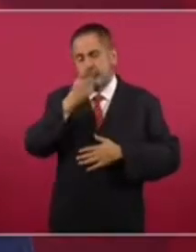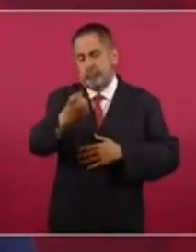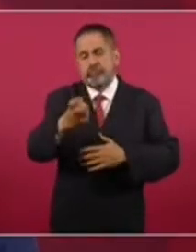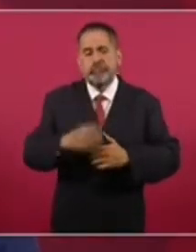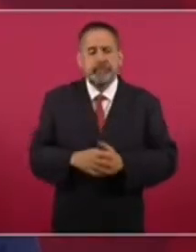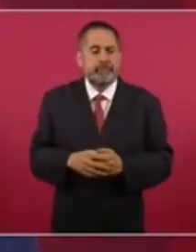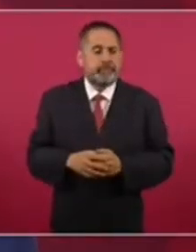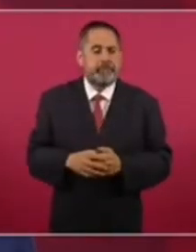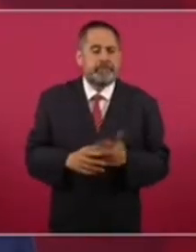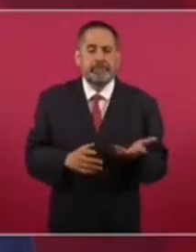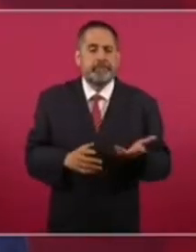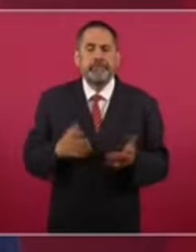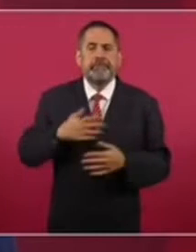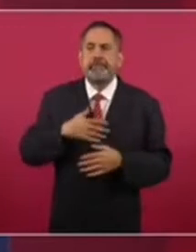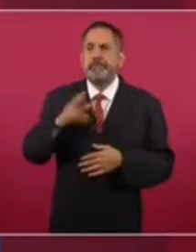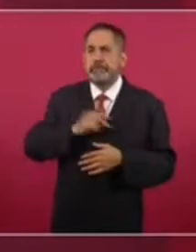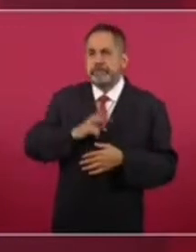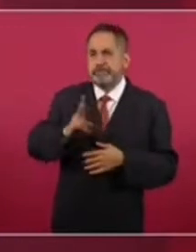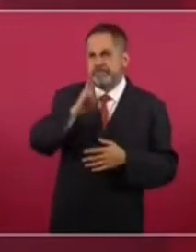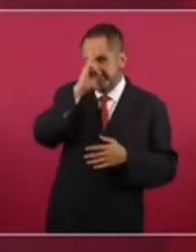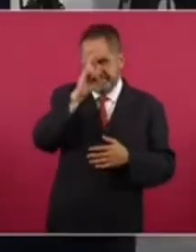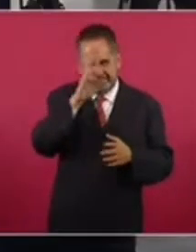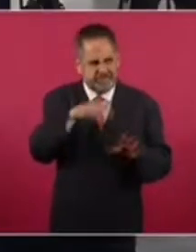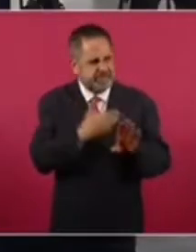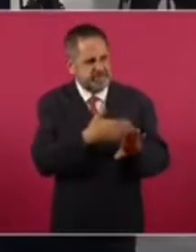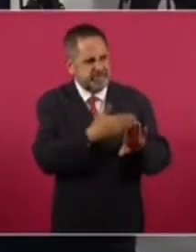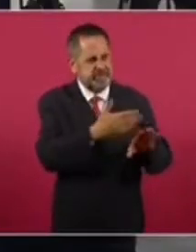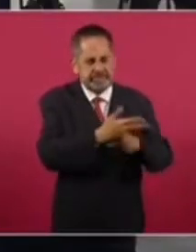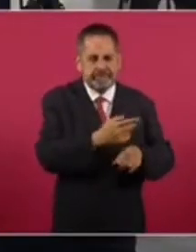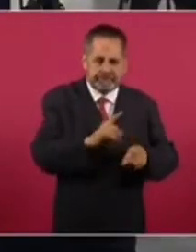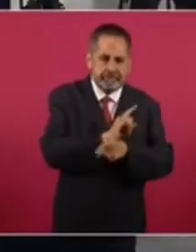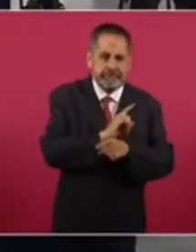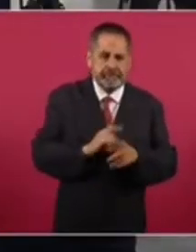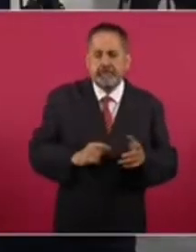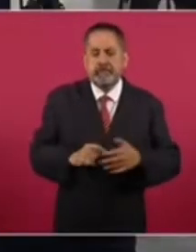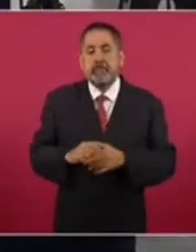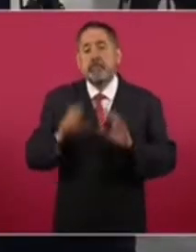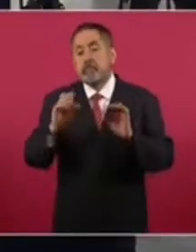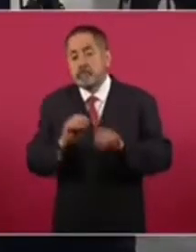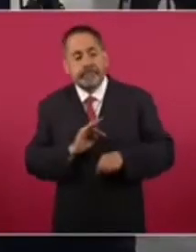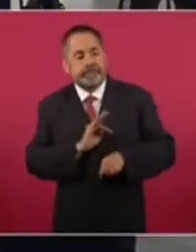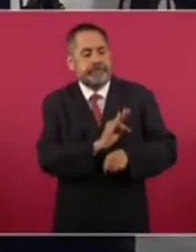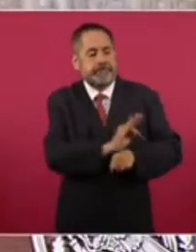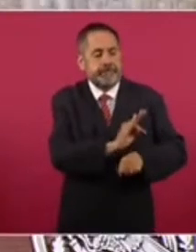porque tampoco íbamos nosotros a proteger a nadie.